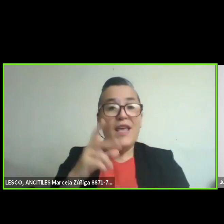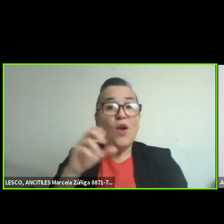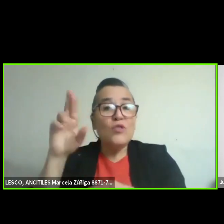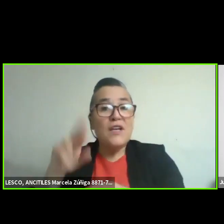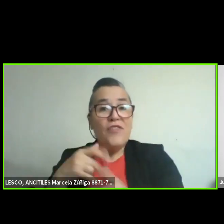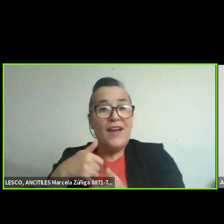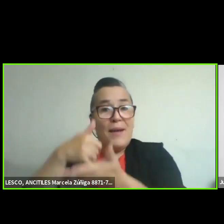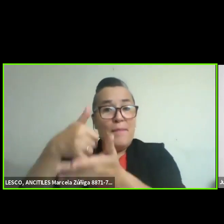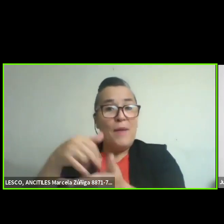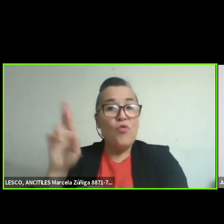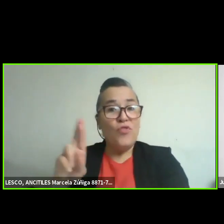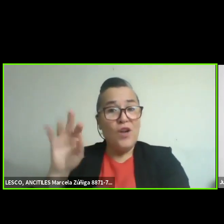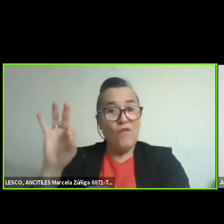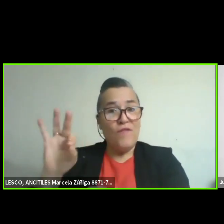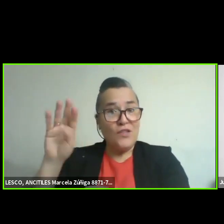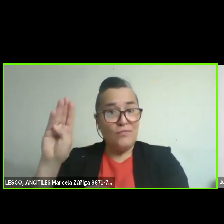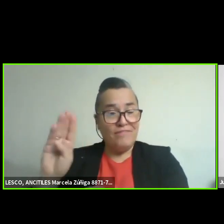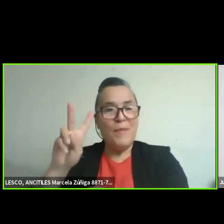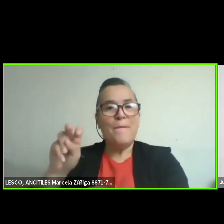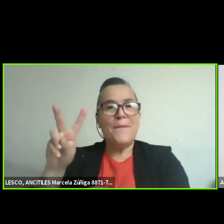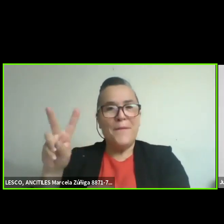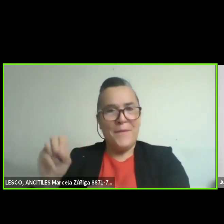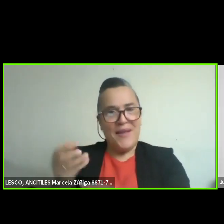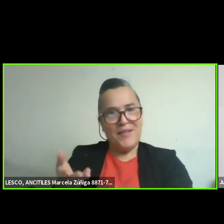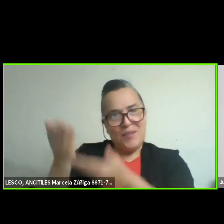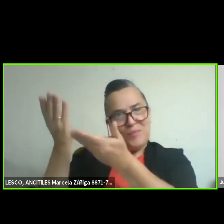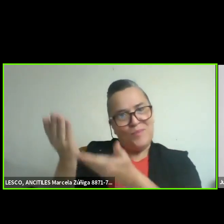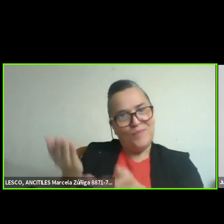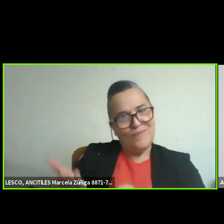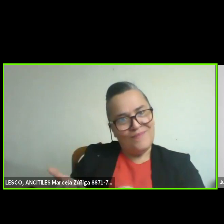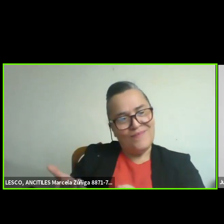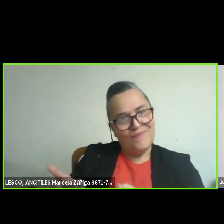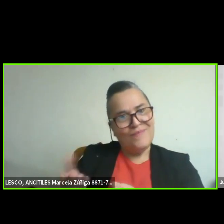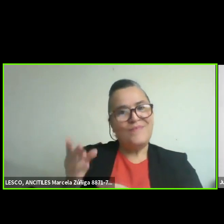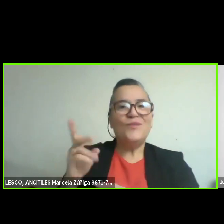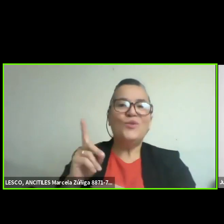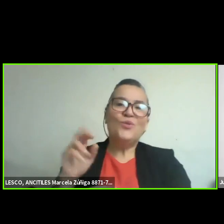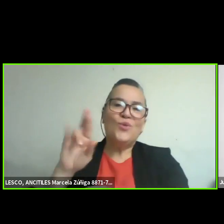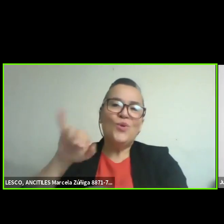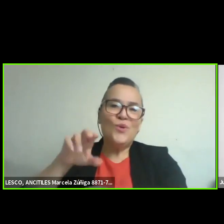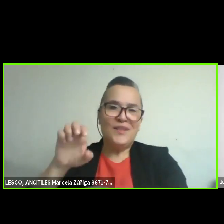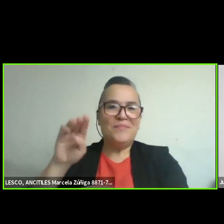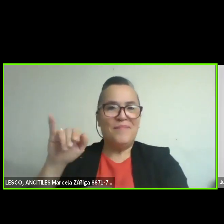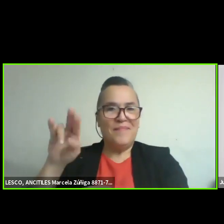brenes 2020 con ustedes el doctor josé maría gutiérrez gutiérrez